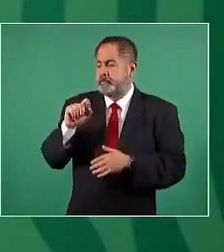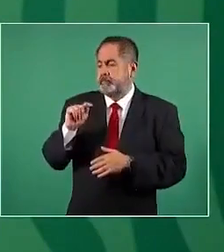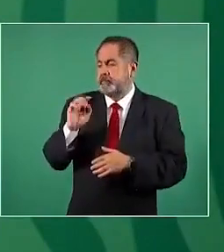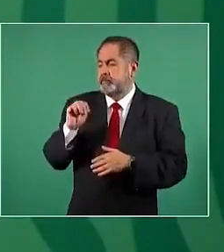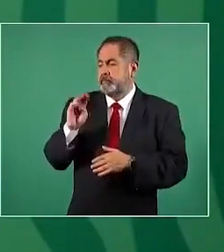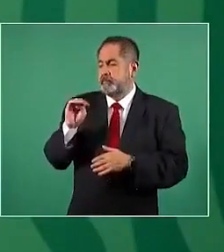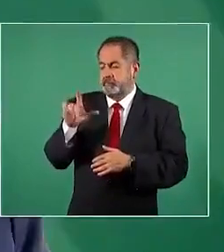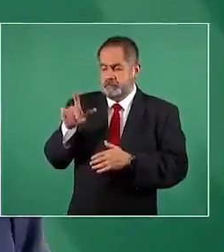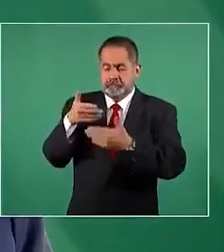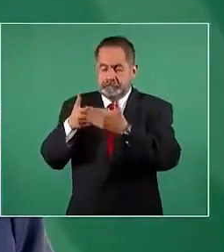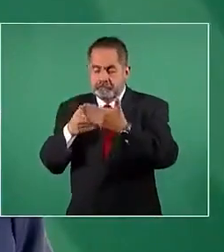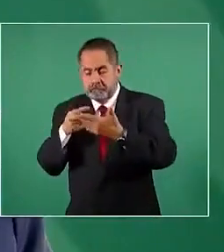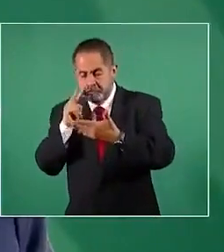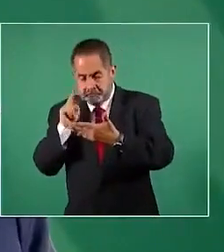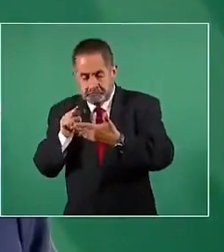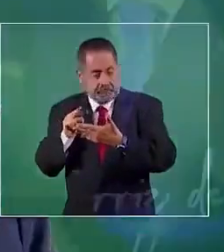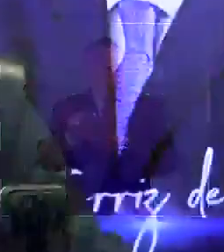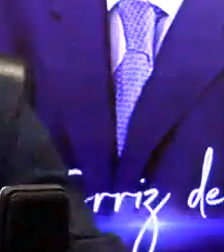va a ser liberado.